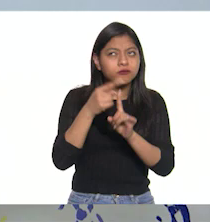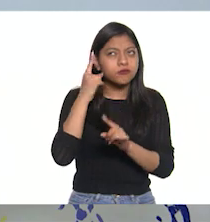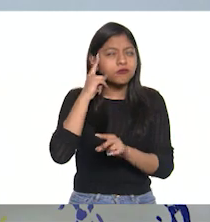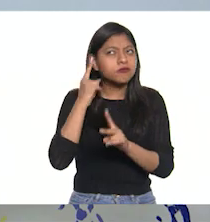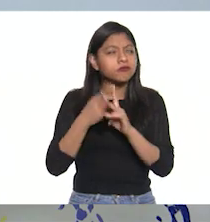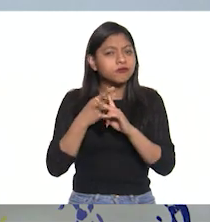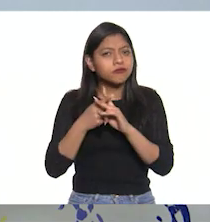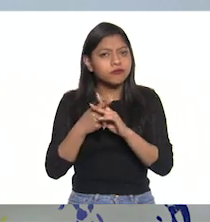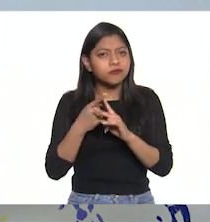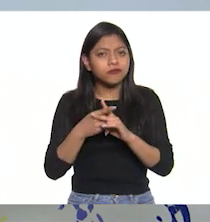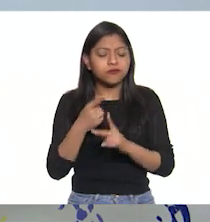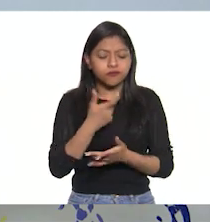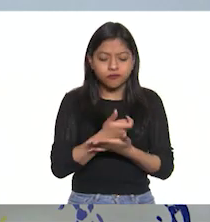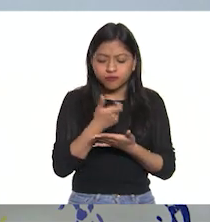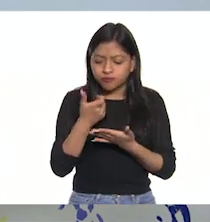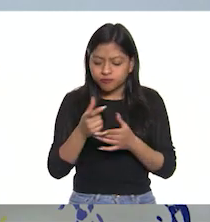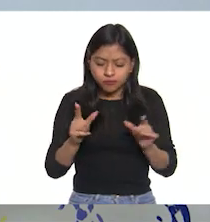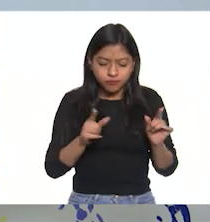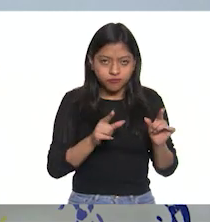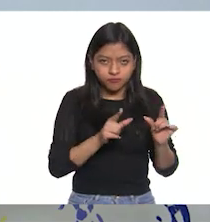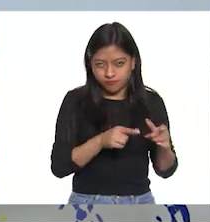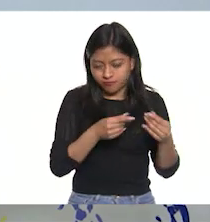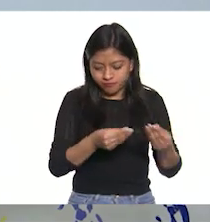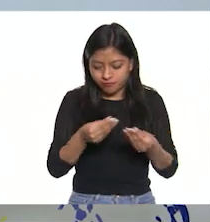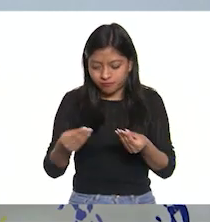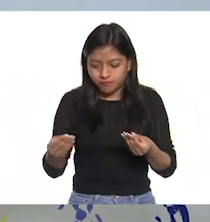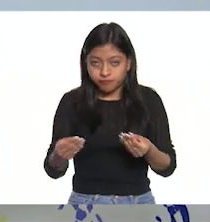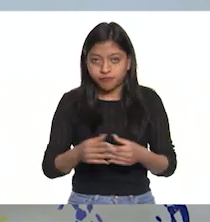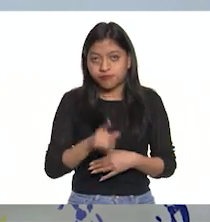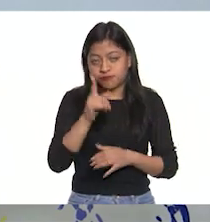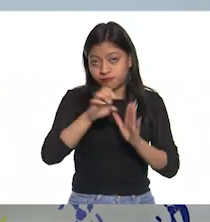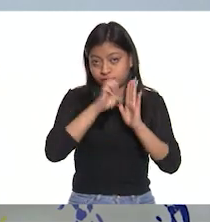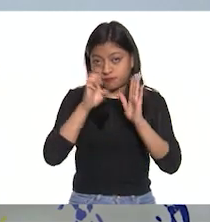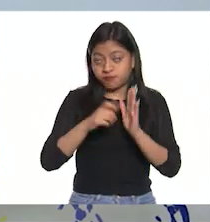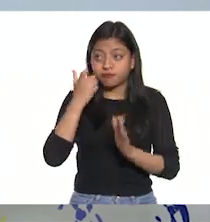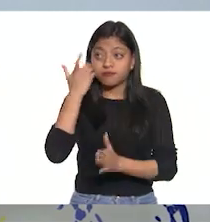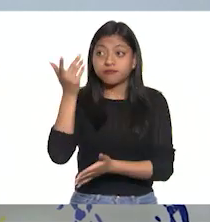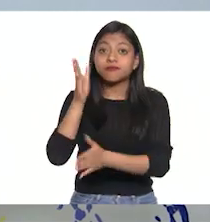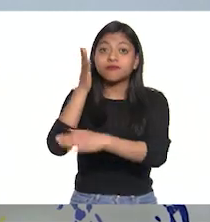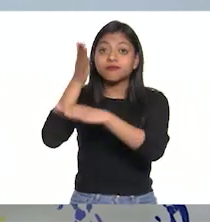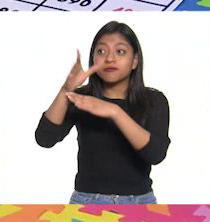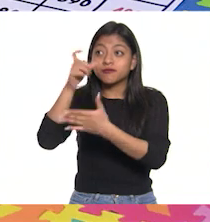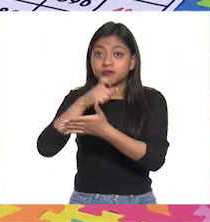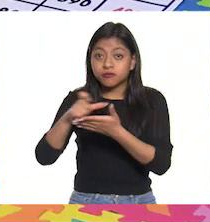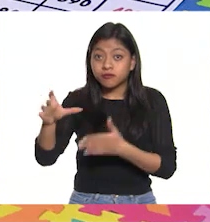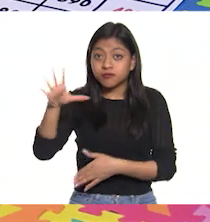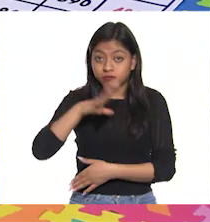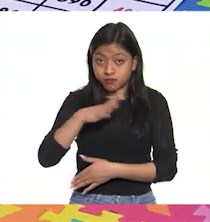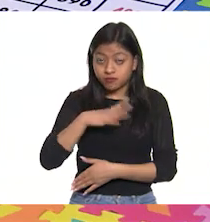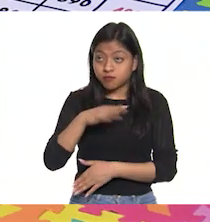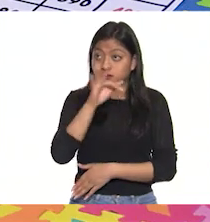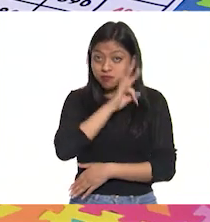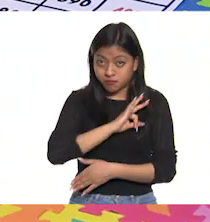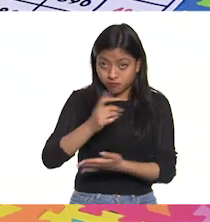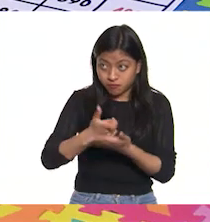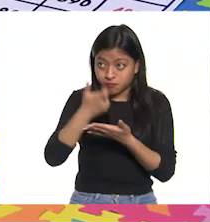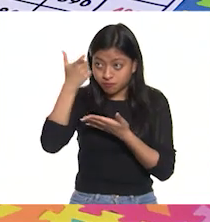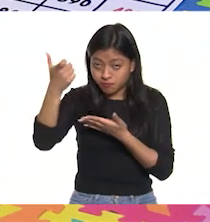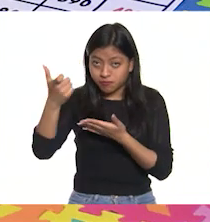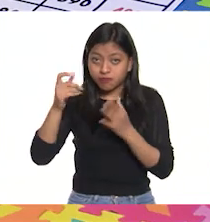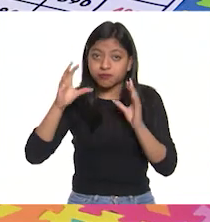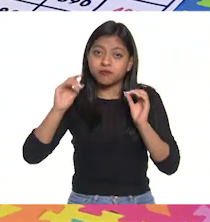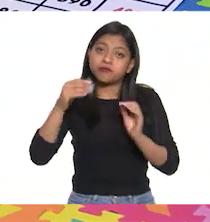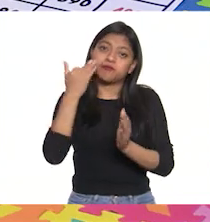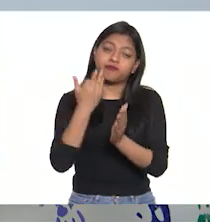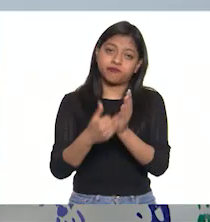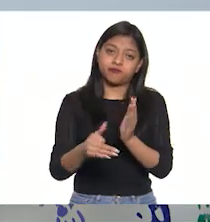dinero. Y ya veríamos si con lo que traen ustedes, cuando van a comprar, les alcanza o no les alcanza, como lo están haciendo nuestros amigos, ¿verdad, niñas y niños?